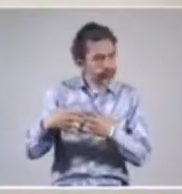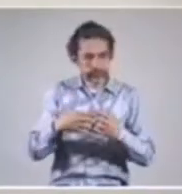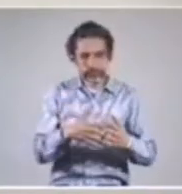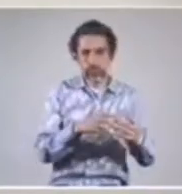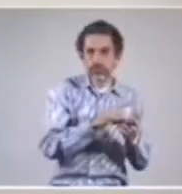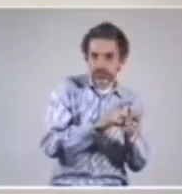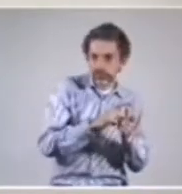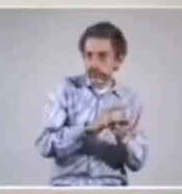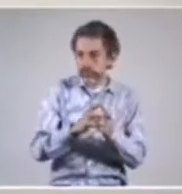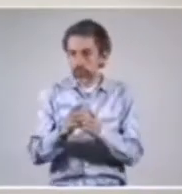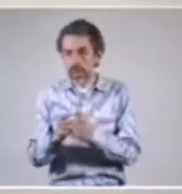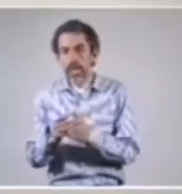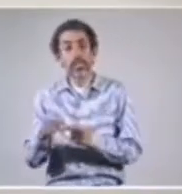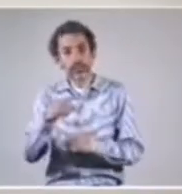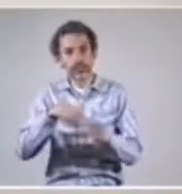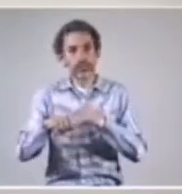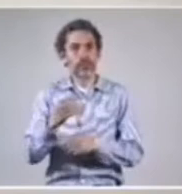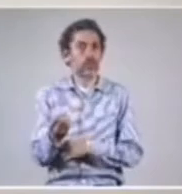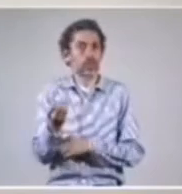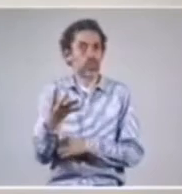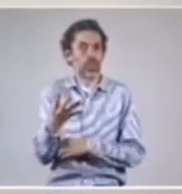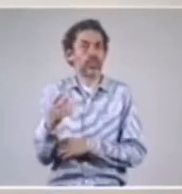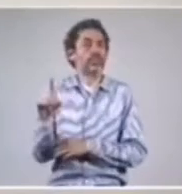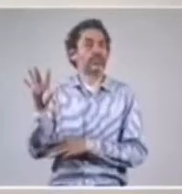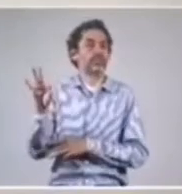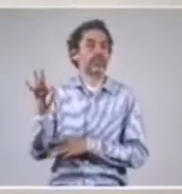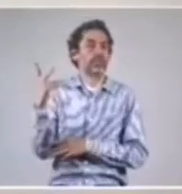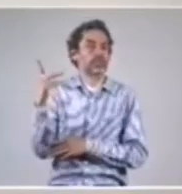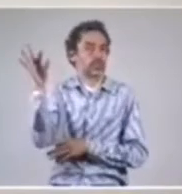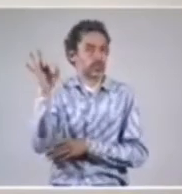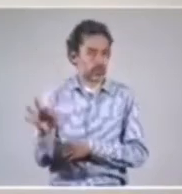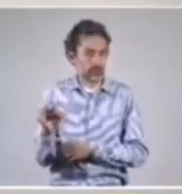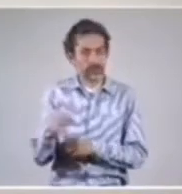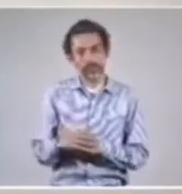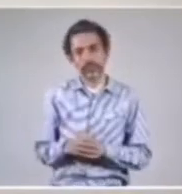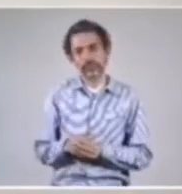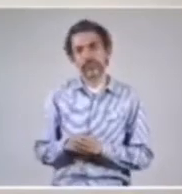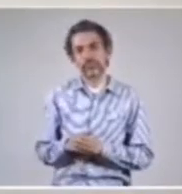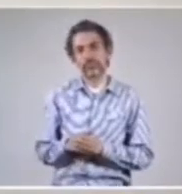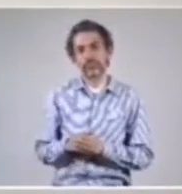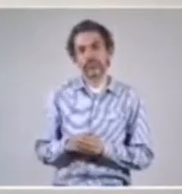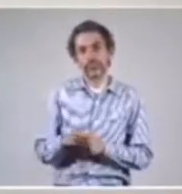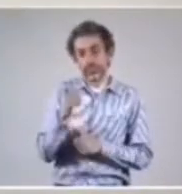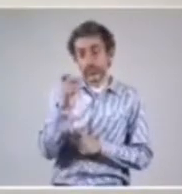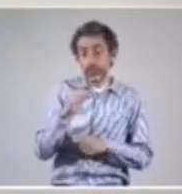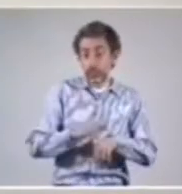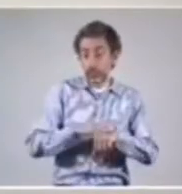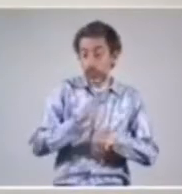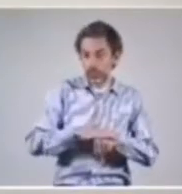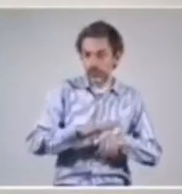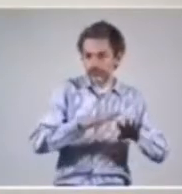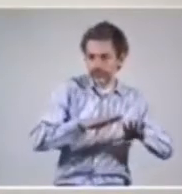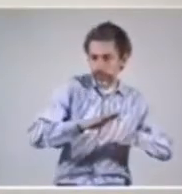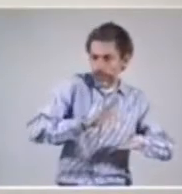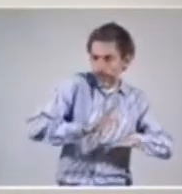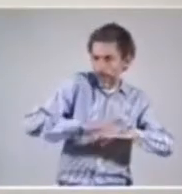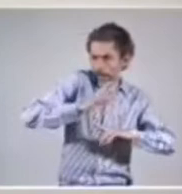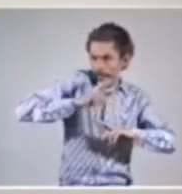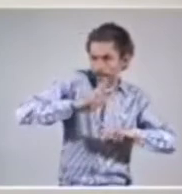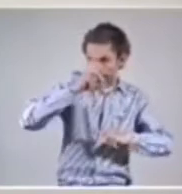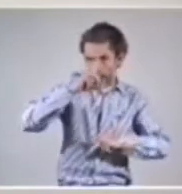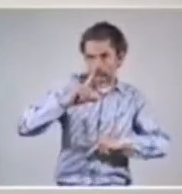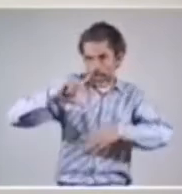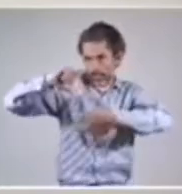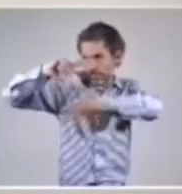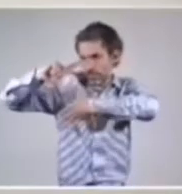reciclará pues el 75% que recibe al menos. Es quizá la planta más moderna que tiene América